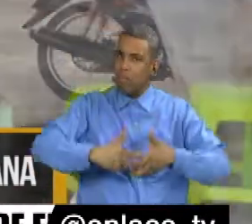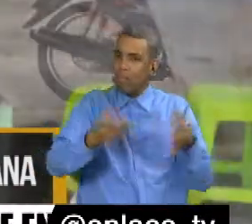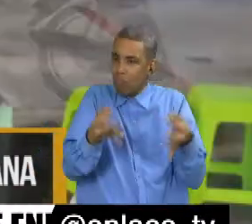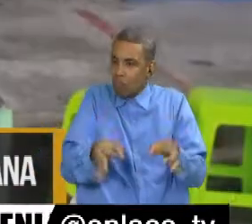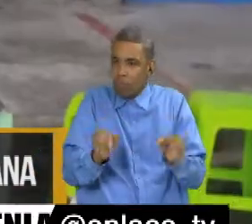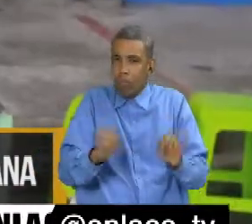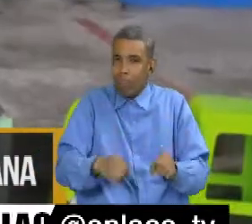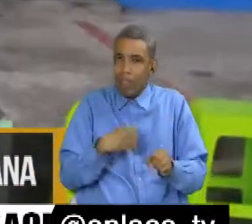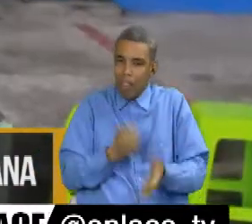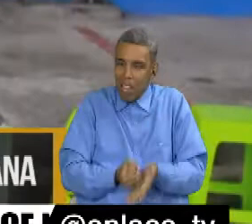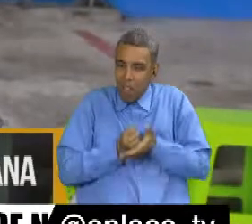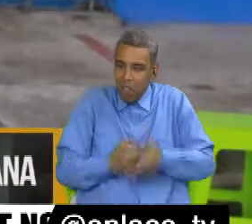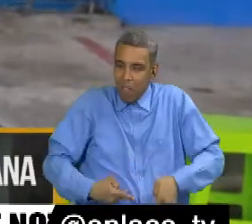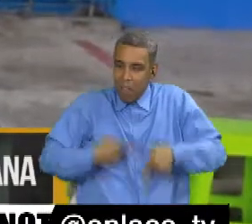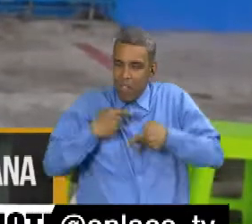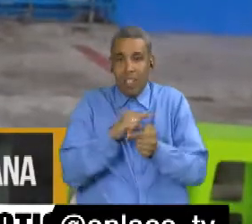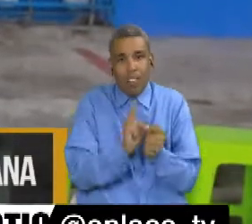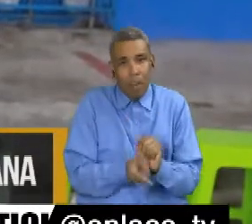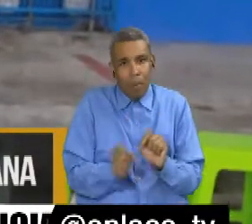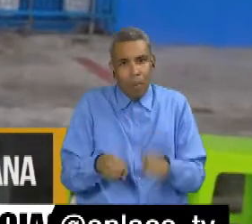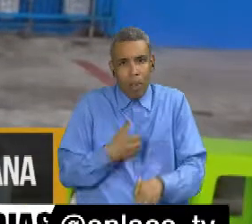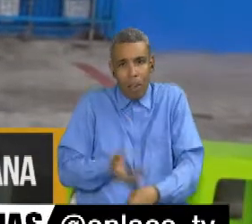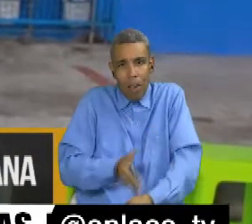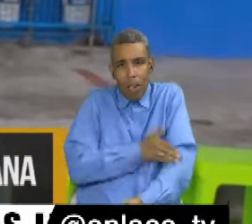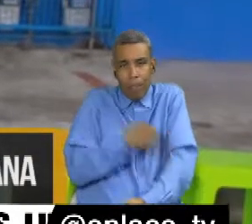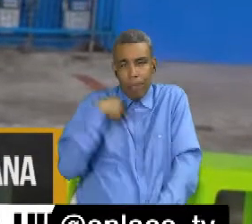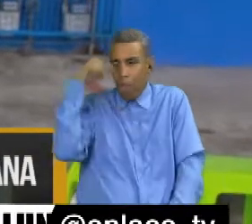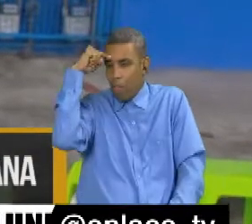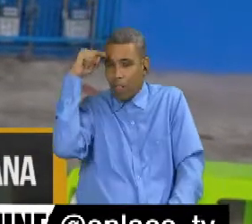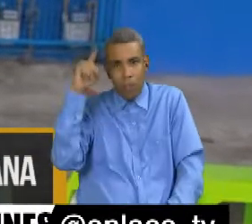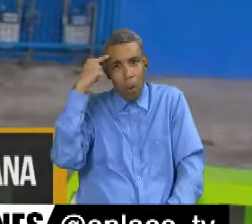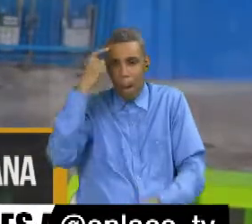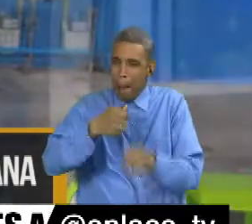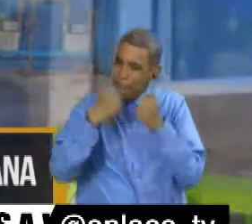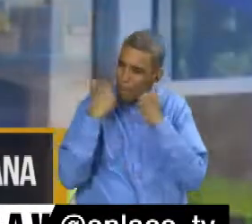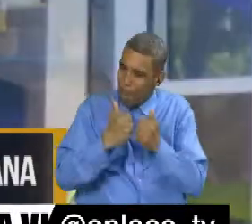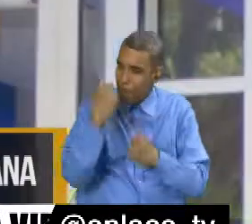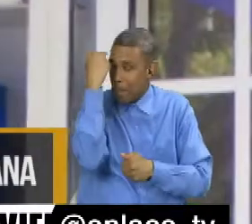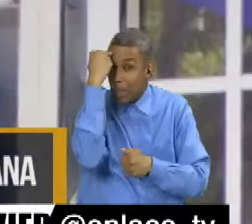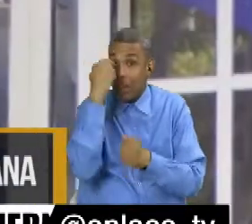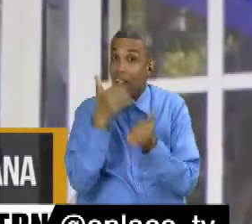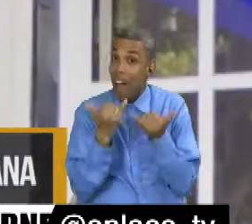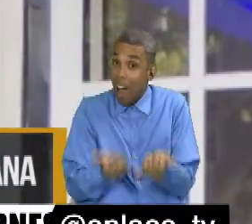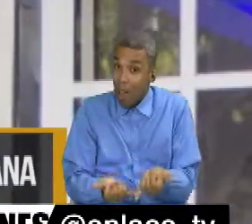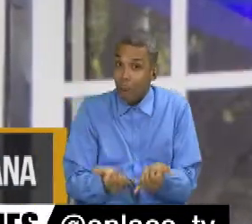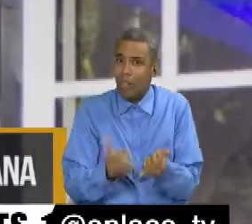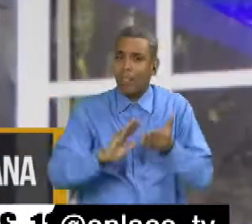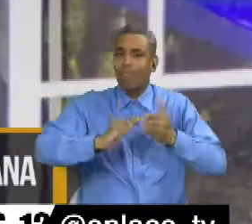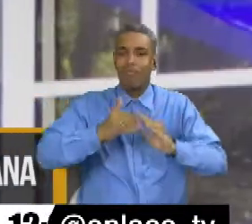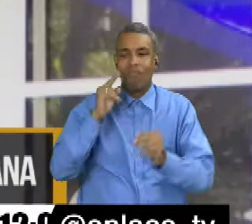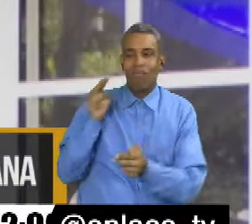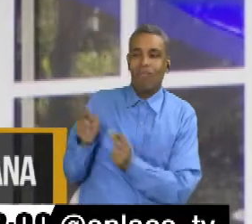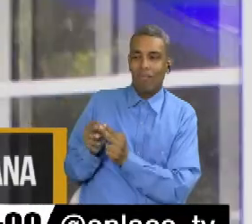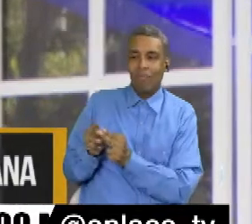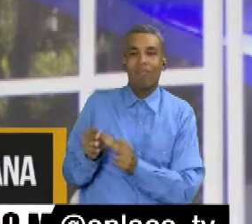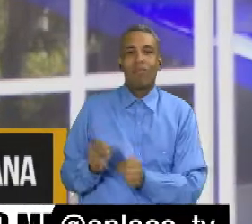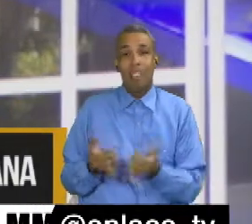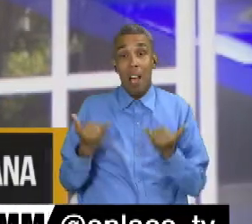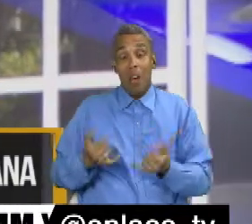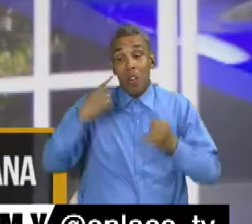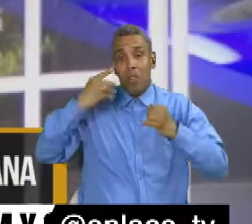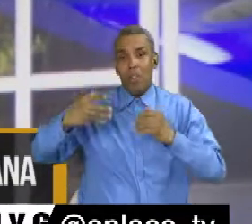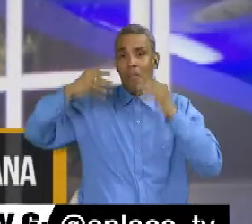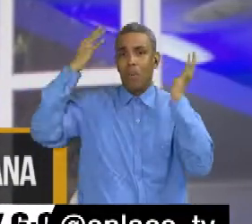vida. Creyó en un sueño y hoy es artífice del mismo, logrando ya credibilidad en sus clientes. Ahora no solo